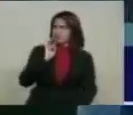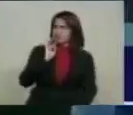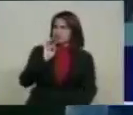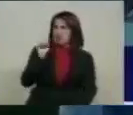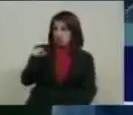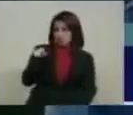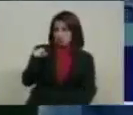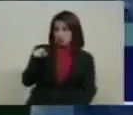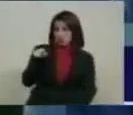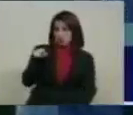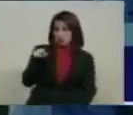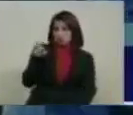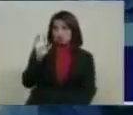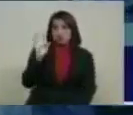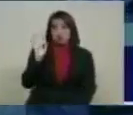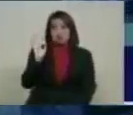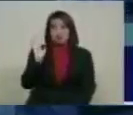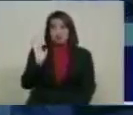tú.